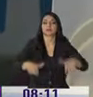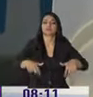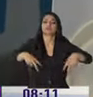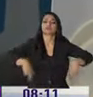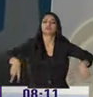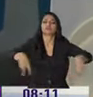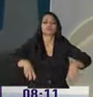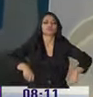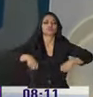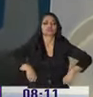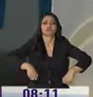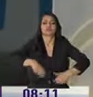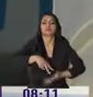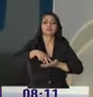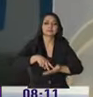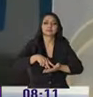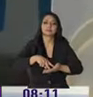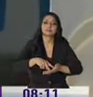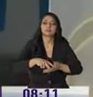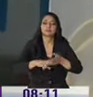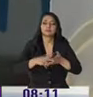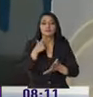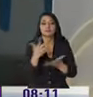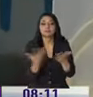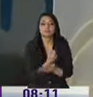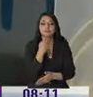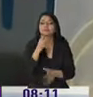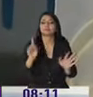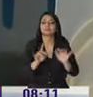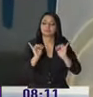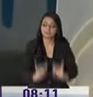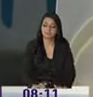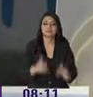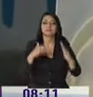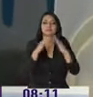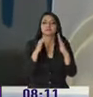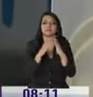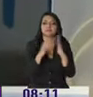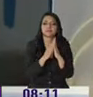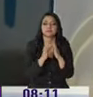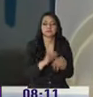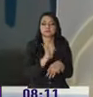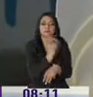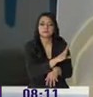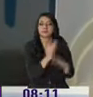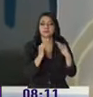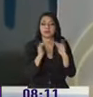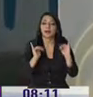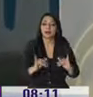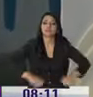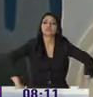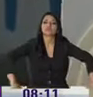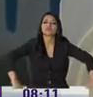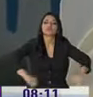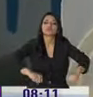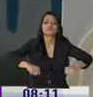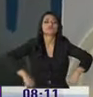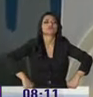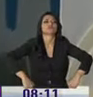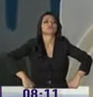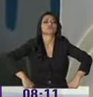a salir por ningún momento de nuestras casas, no vamos a dejar. Así nos va a encontrar, vamos a derramar